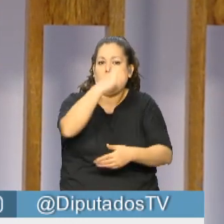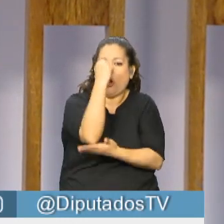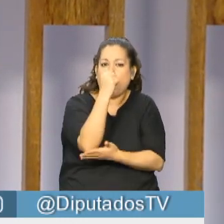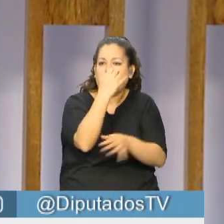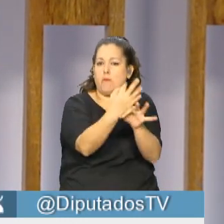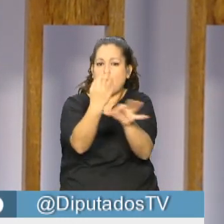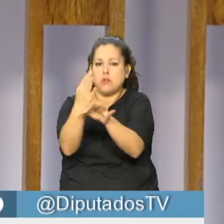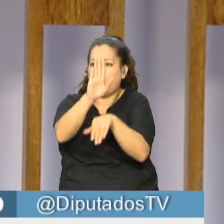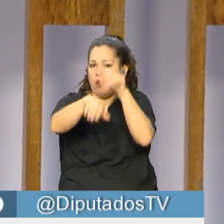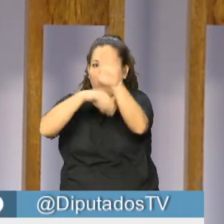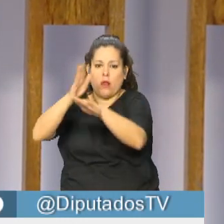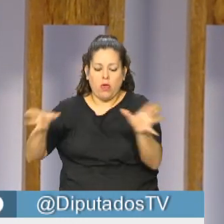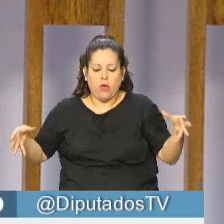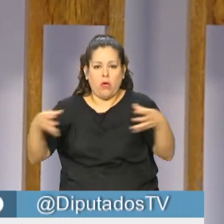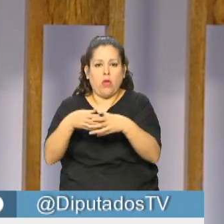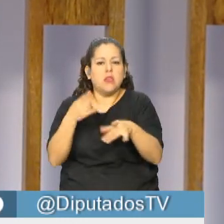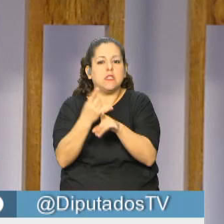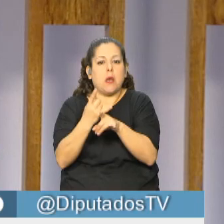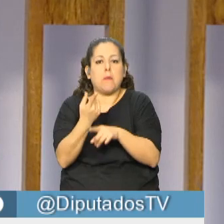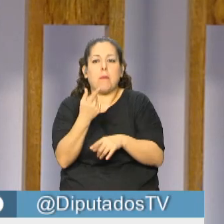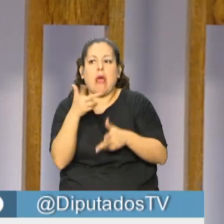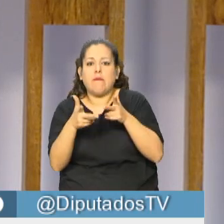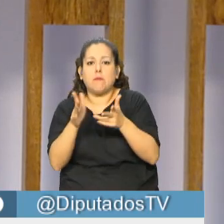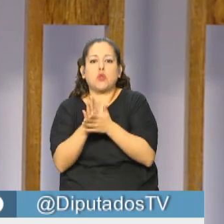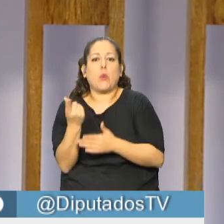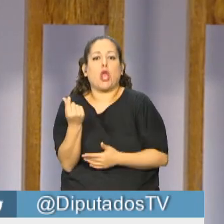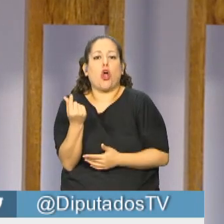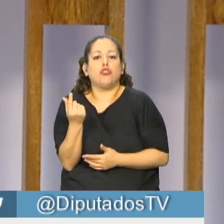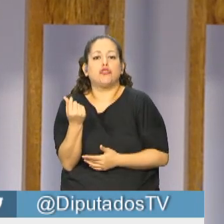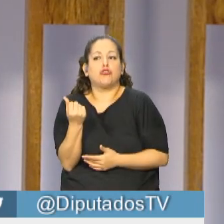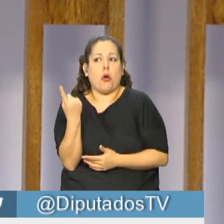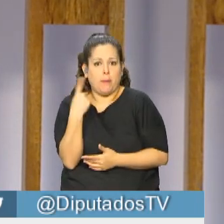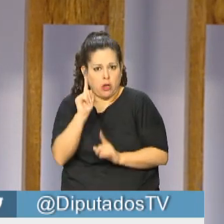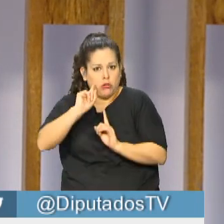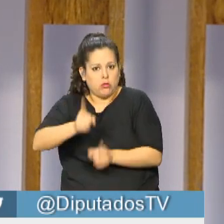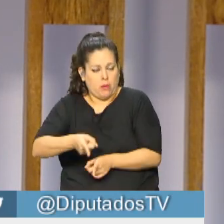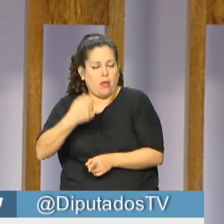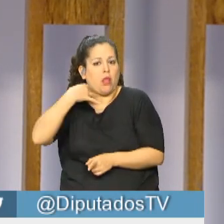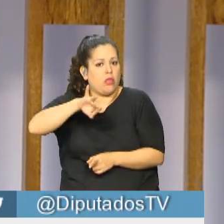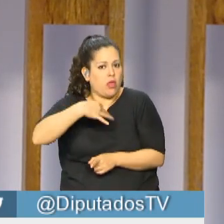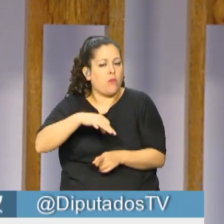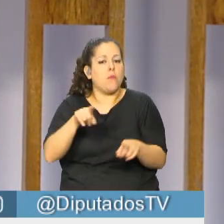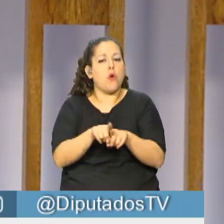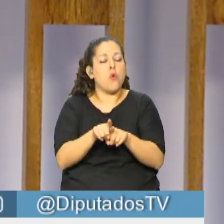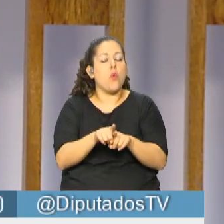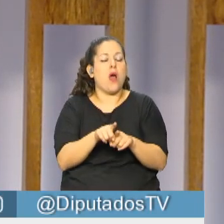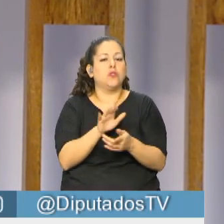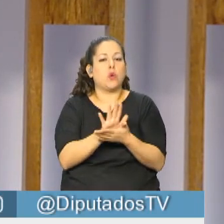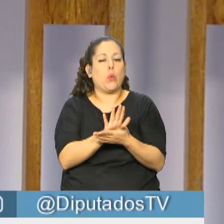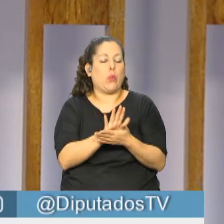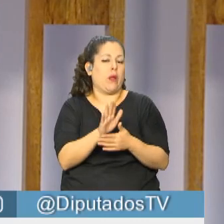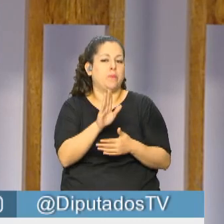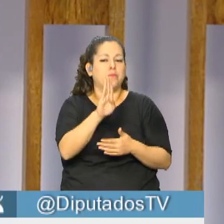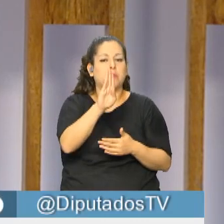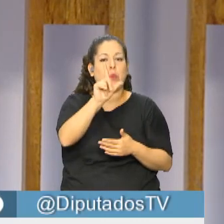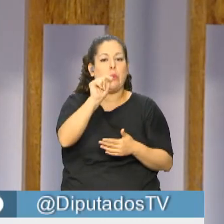lo que significa la parte impositiva. Ahora también hay que hacer un trabajo muy fuerte, es en el blanqueo de la situación de